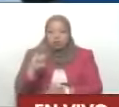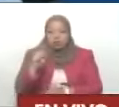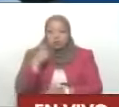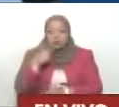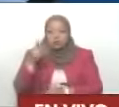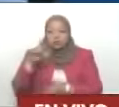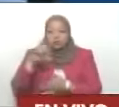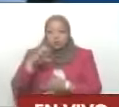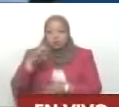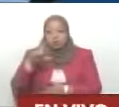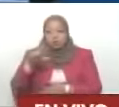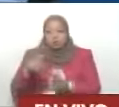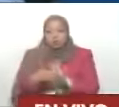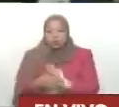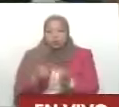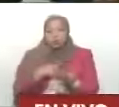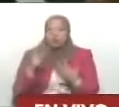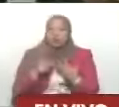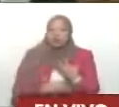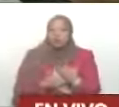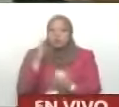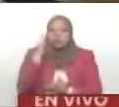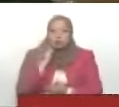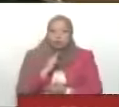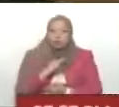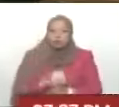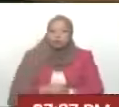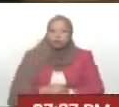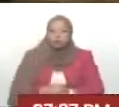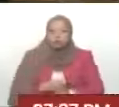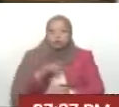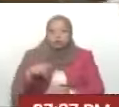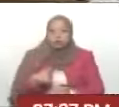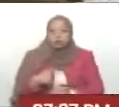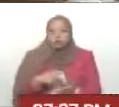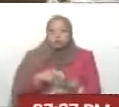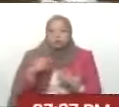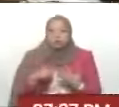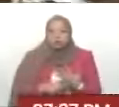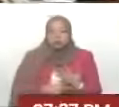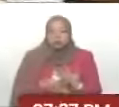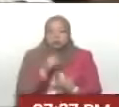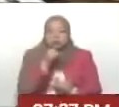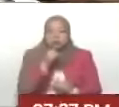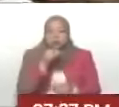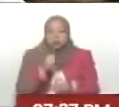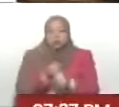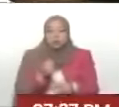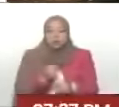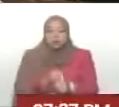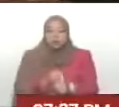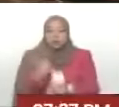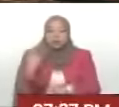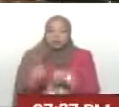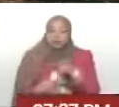hacia allá va dirigido nuestro proyecto bolivariano, nuestro proyecto anticolonizador,